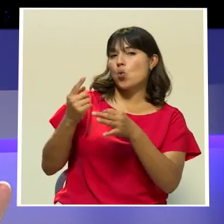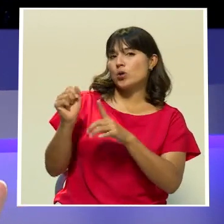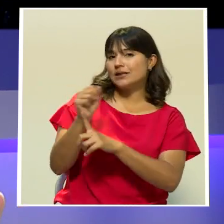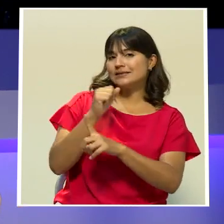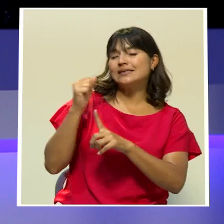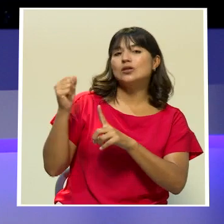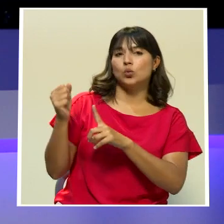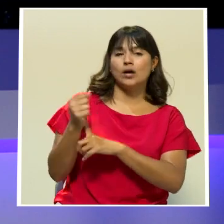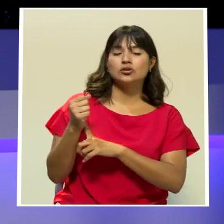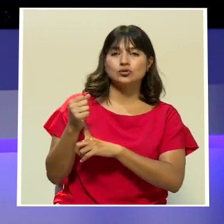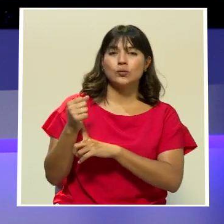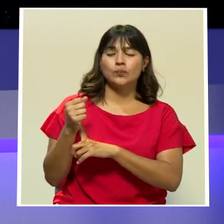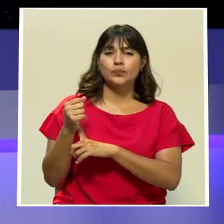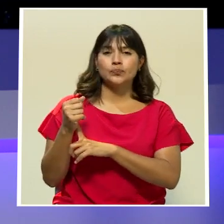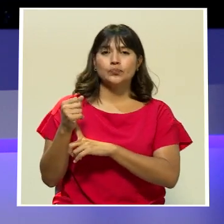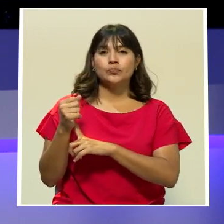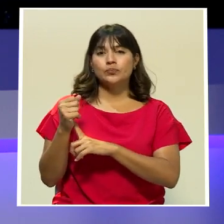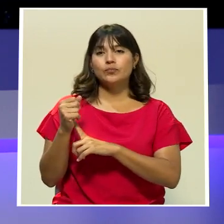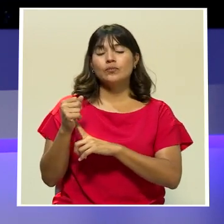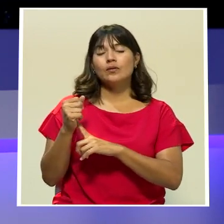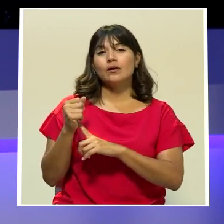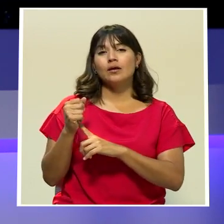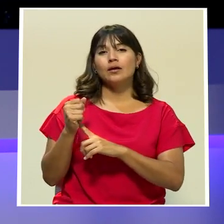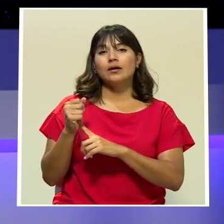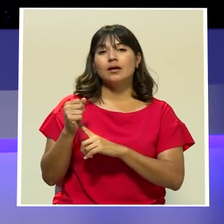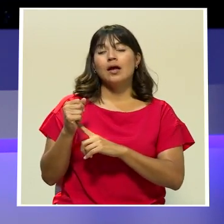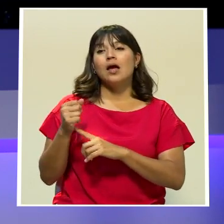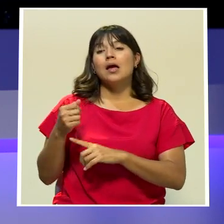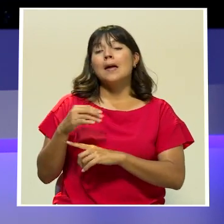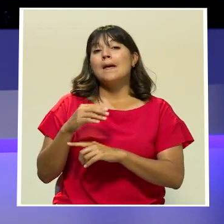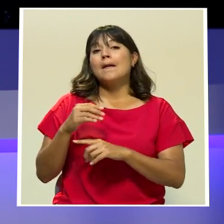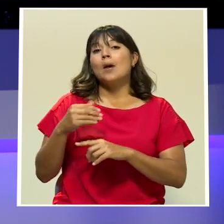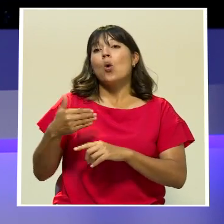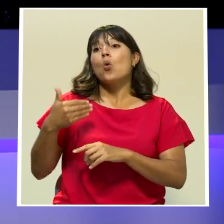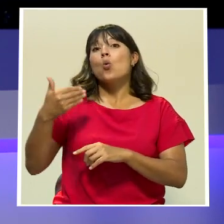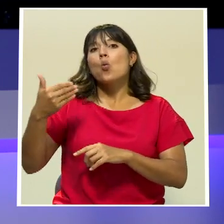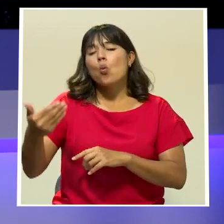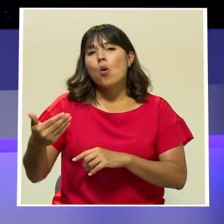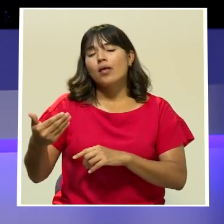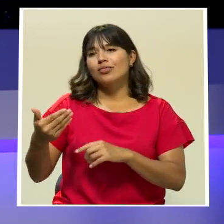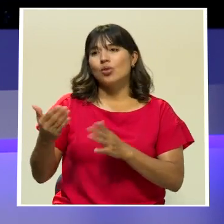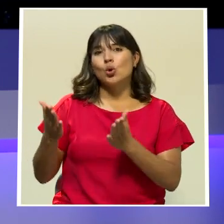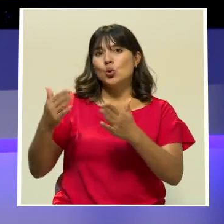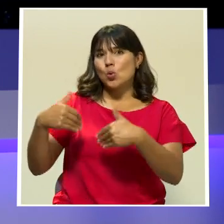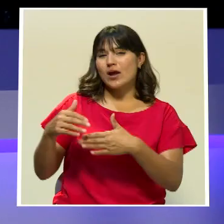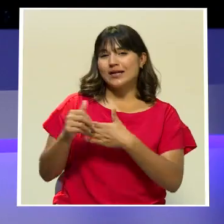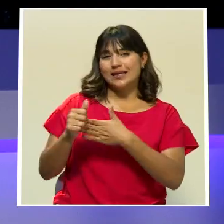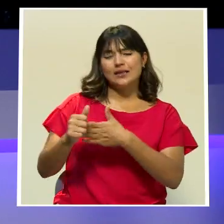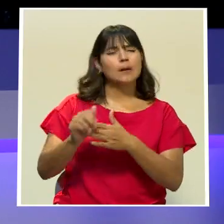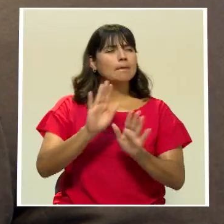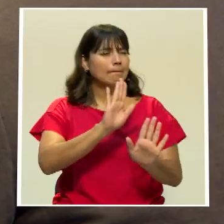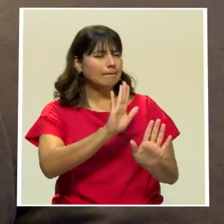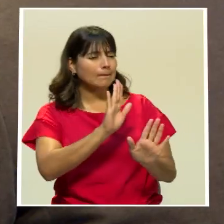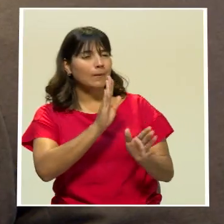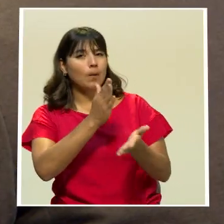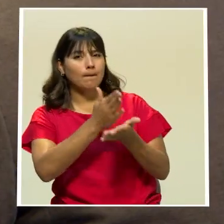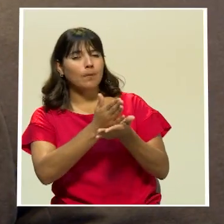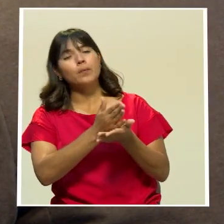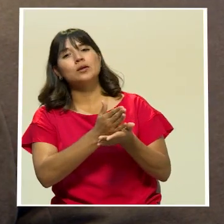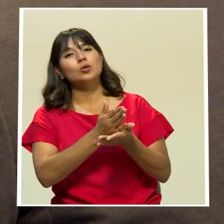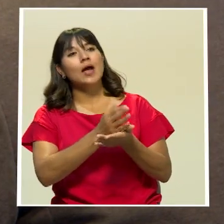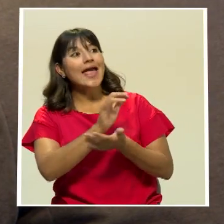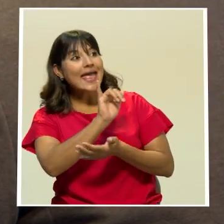justamente por una declinación de funciones de esas minorías dirigentes. Te paro un minutito ahí. Esa